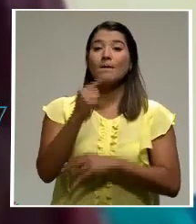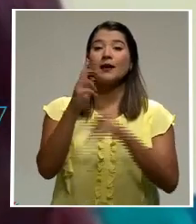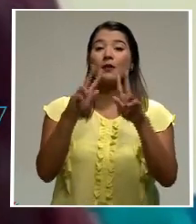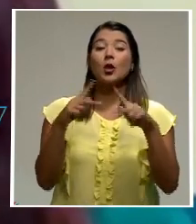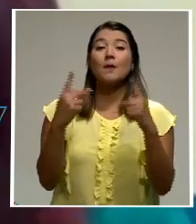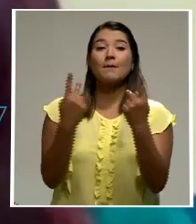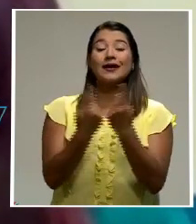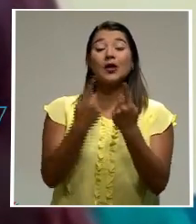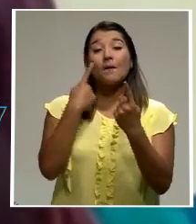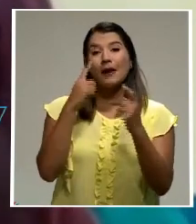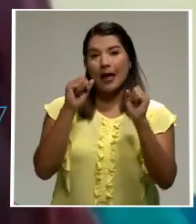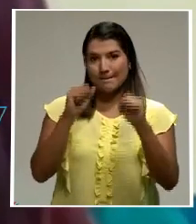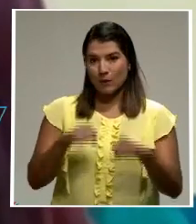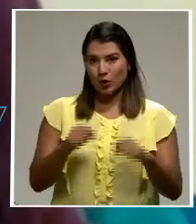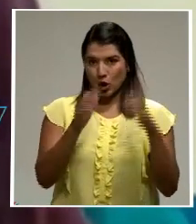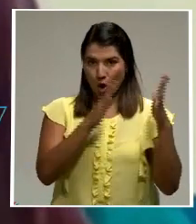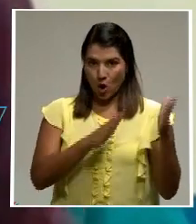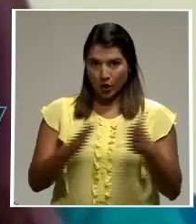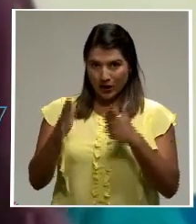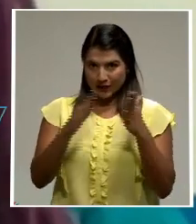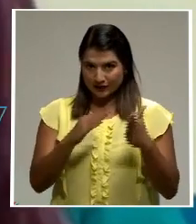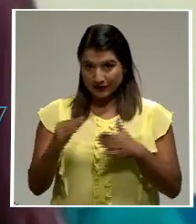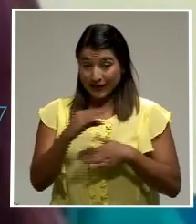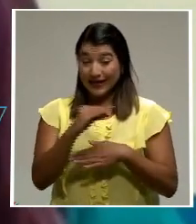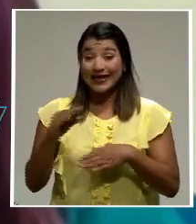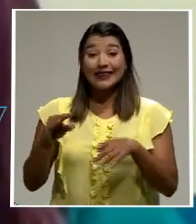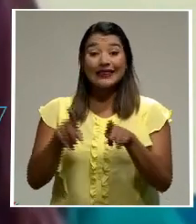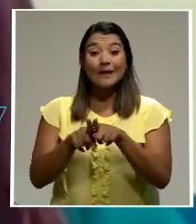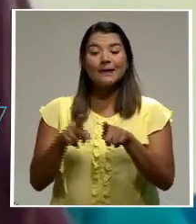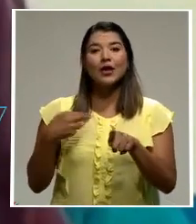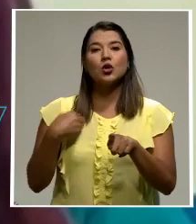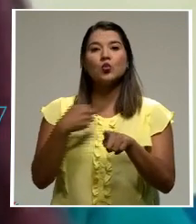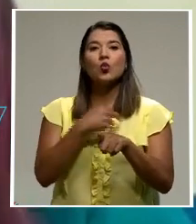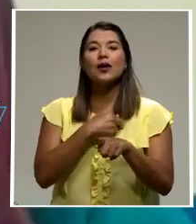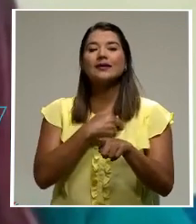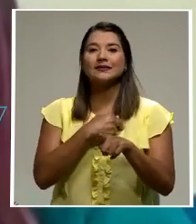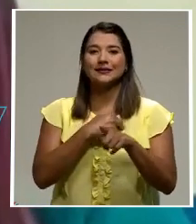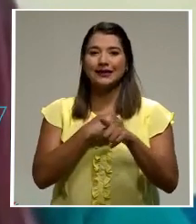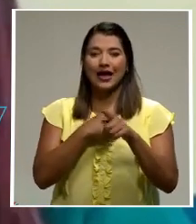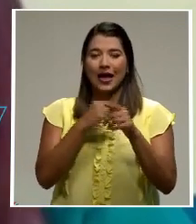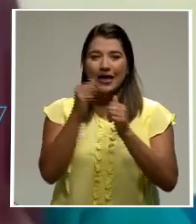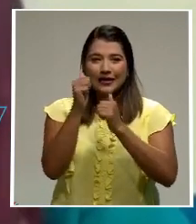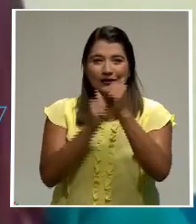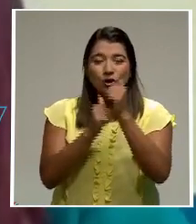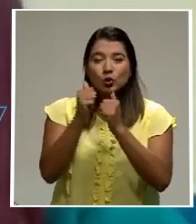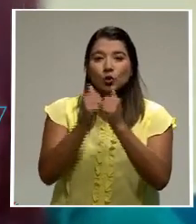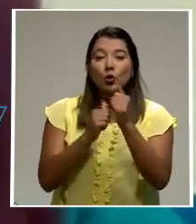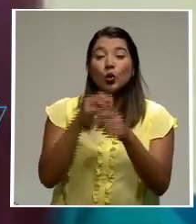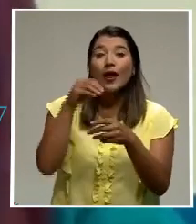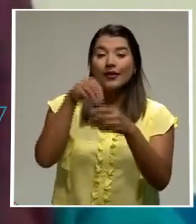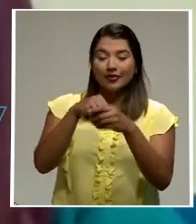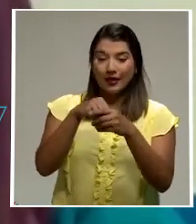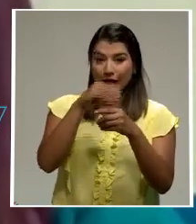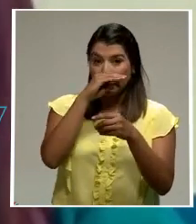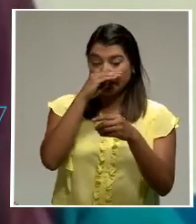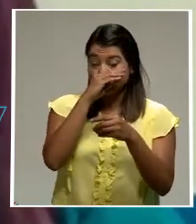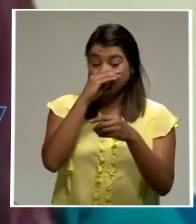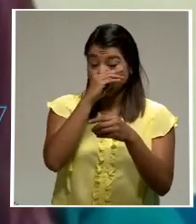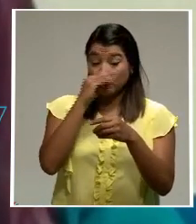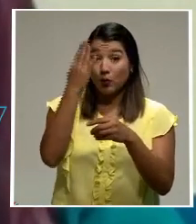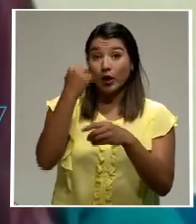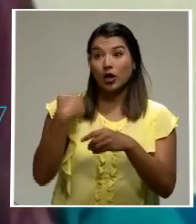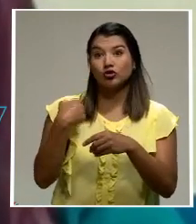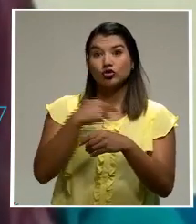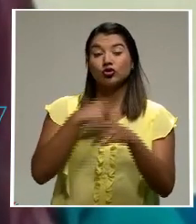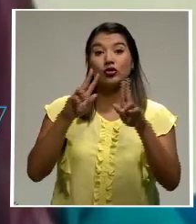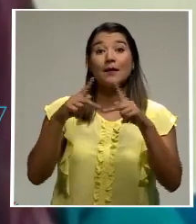es organización y también nuestra estructura interna, al tener un proceso tan extenso, al ser el partido más grande,